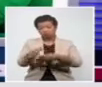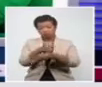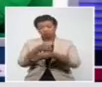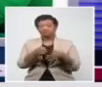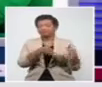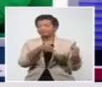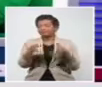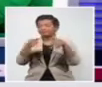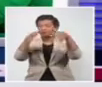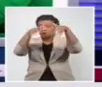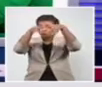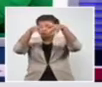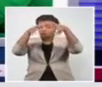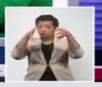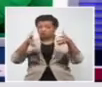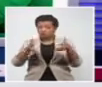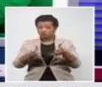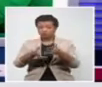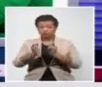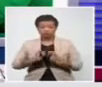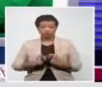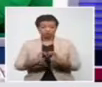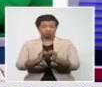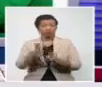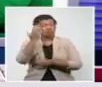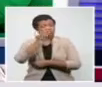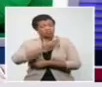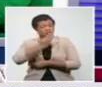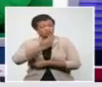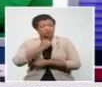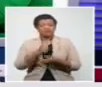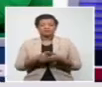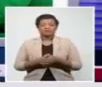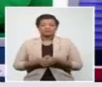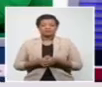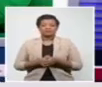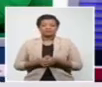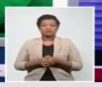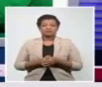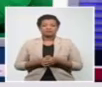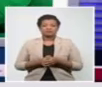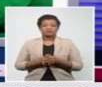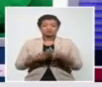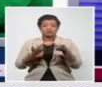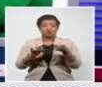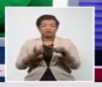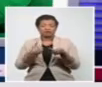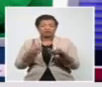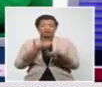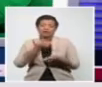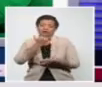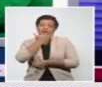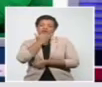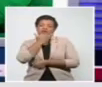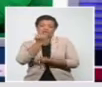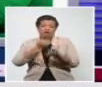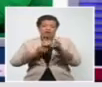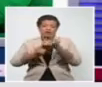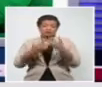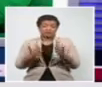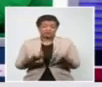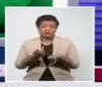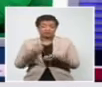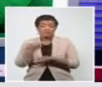mundo, y perdóname Gisela, lo que pasa es que me rectificaron que yo dije que el paciente